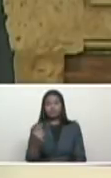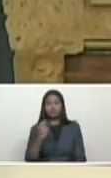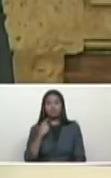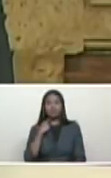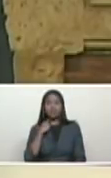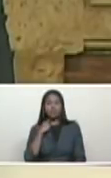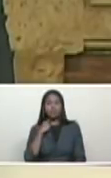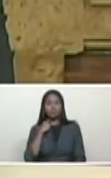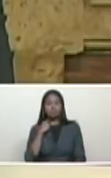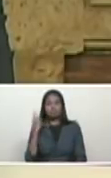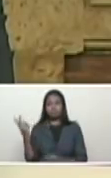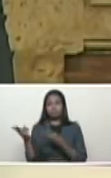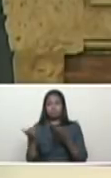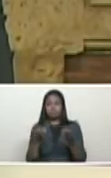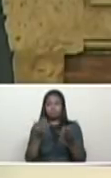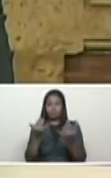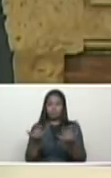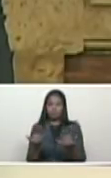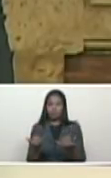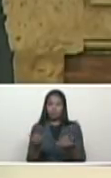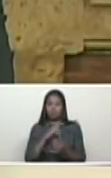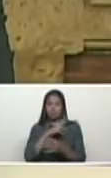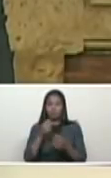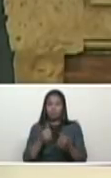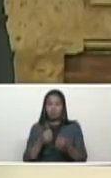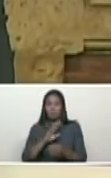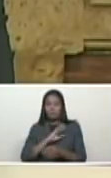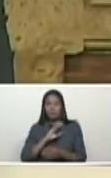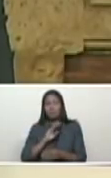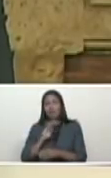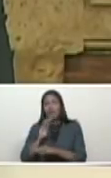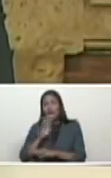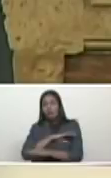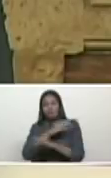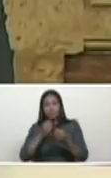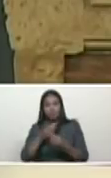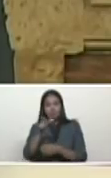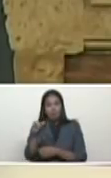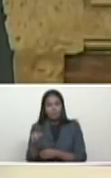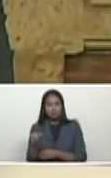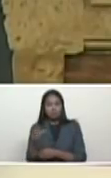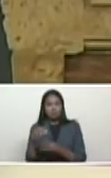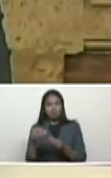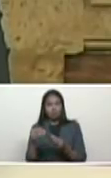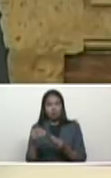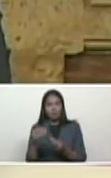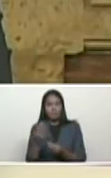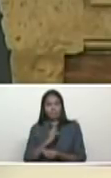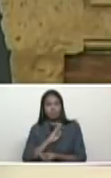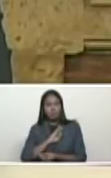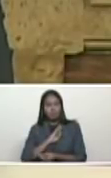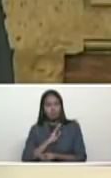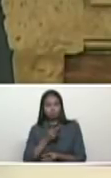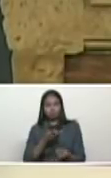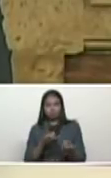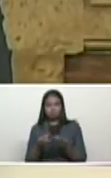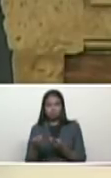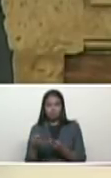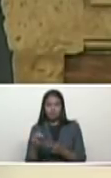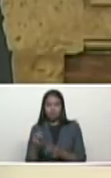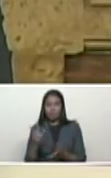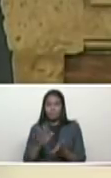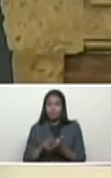que ha venido como representante del poder ciudadano dado que el presidente al por ciudadano se encuentra cumpliendo